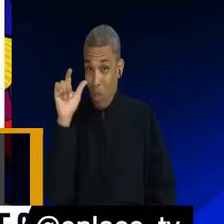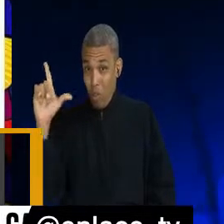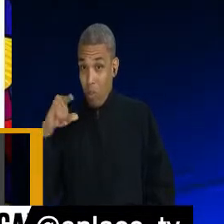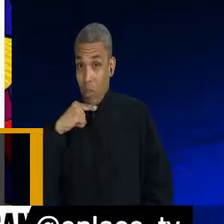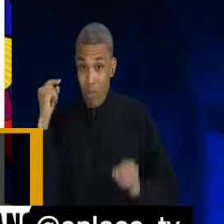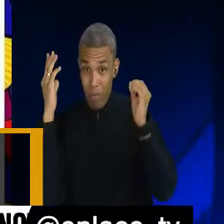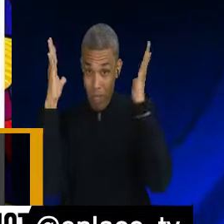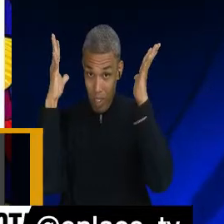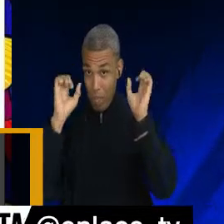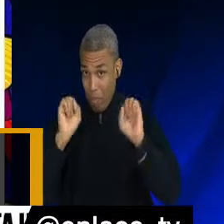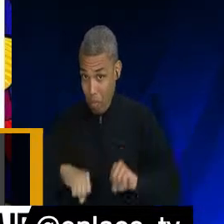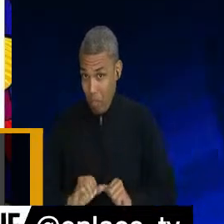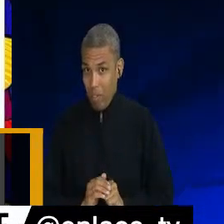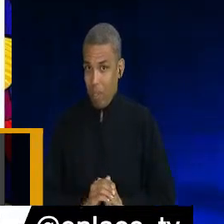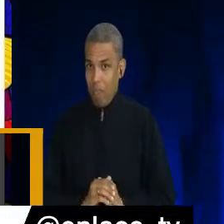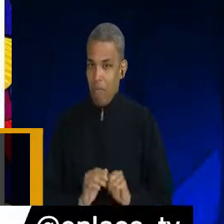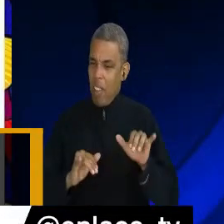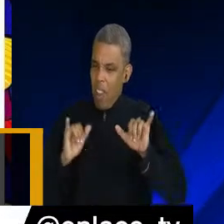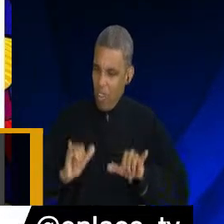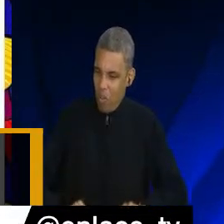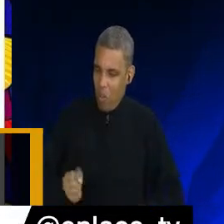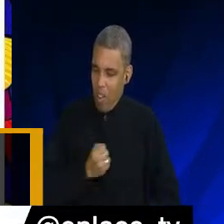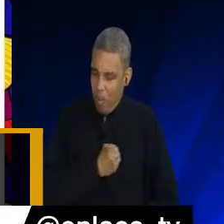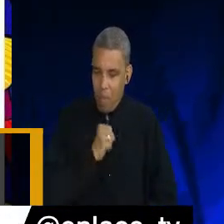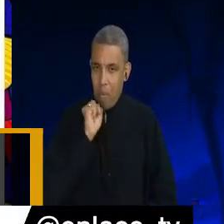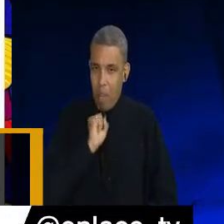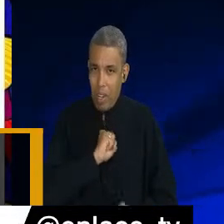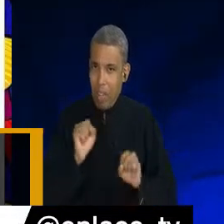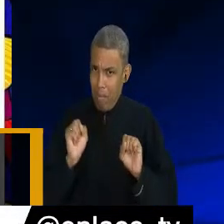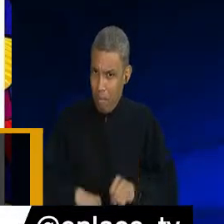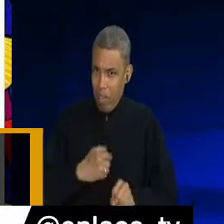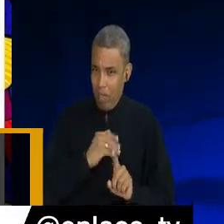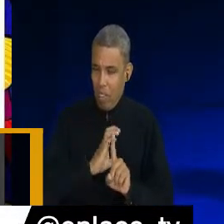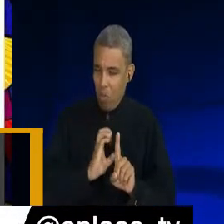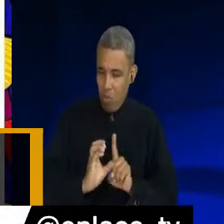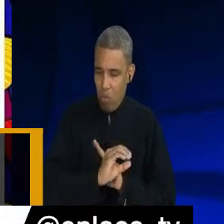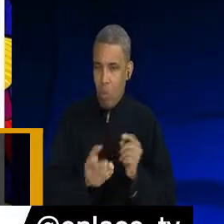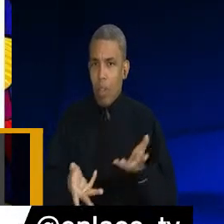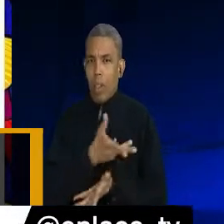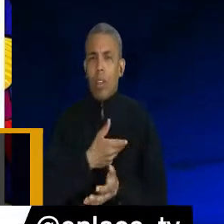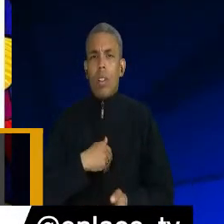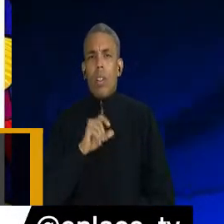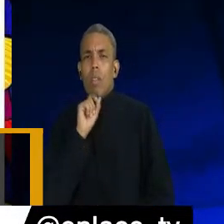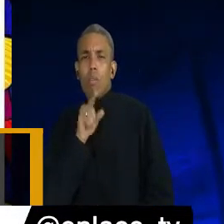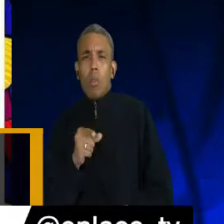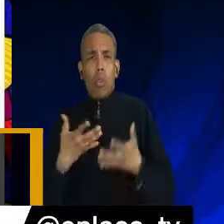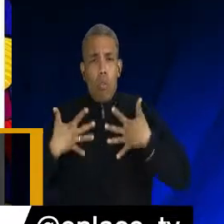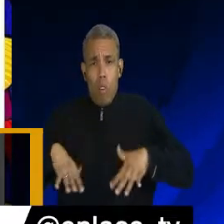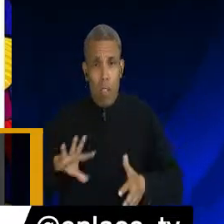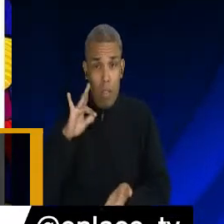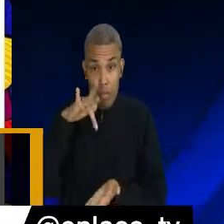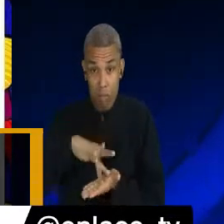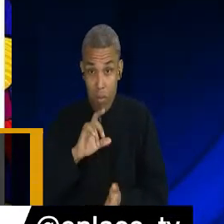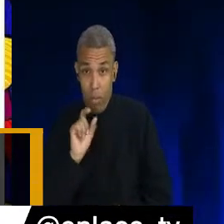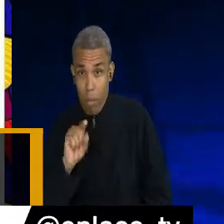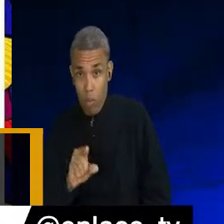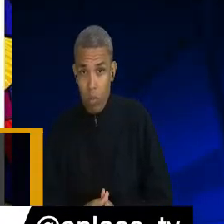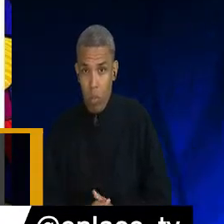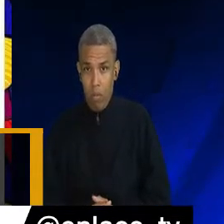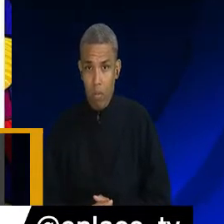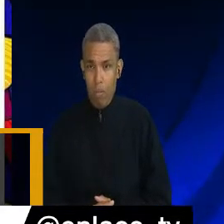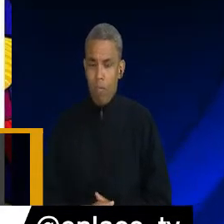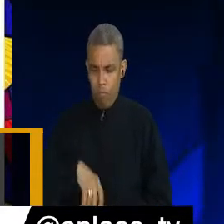Barranca Bermeja, los que nos quedamos, podemos tener un espacio para compartir. ¿Quiénes pueden participar de este evento? Este evento pueden participar